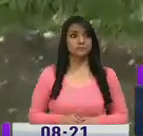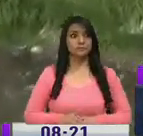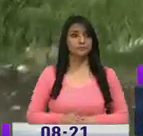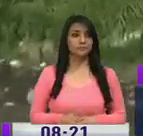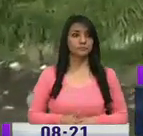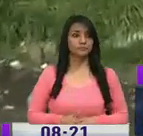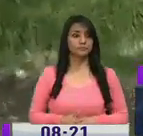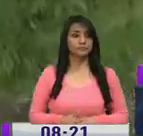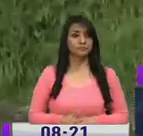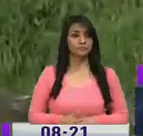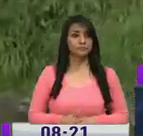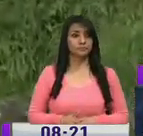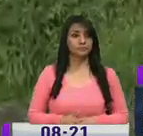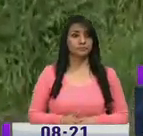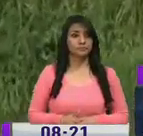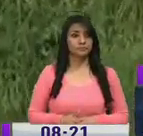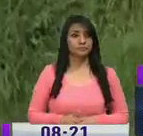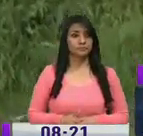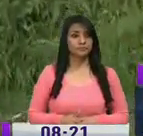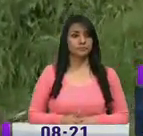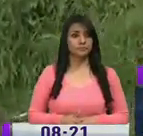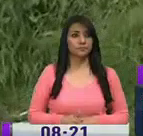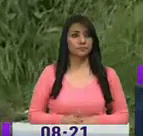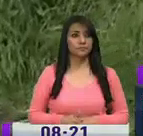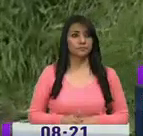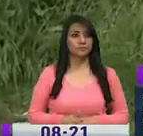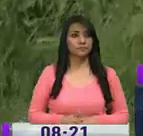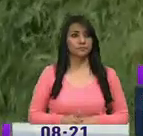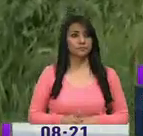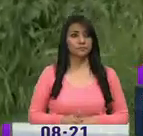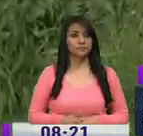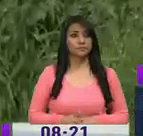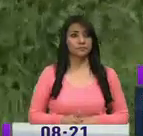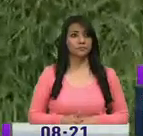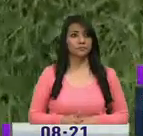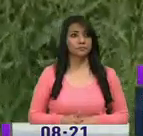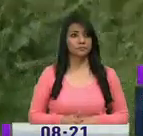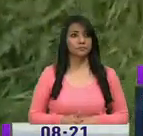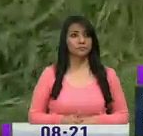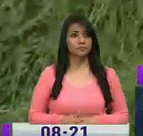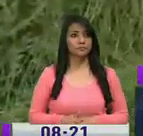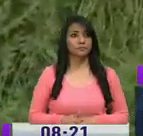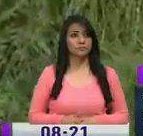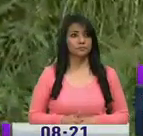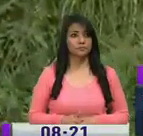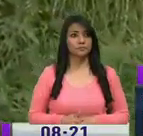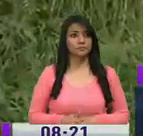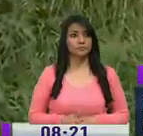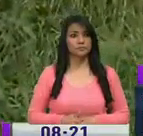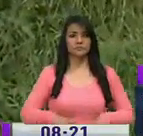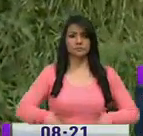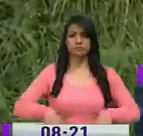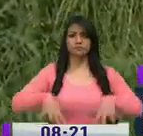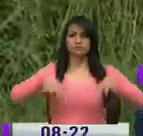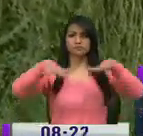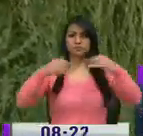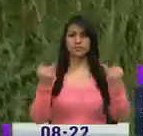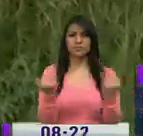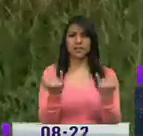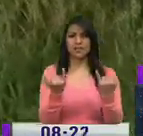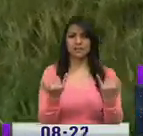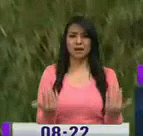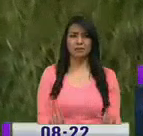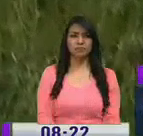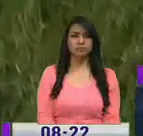de todas maneras, ustedes si se introducen en este lugar, miren, la maleza llega y sobrepasa